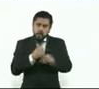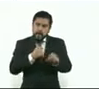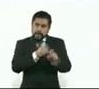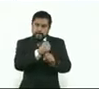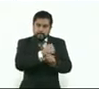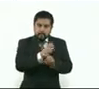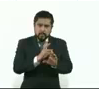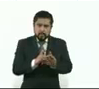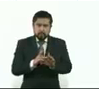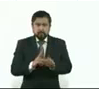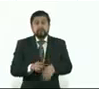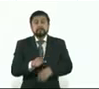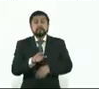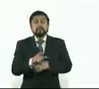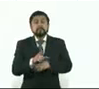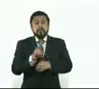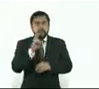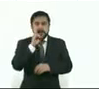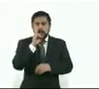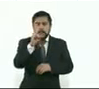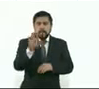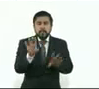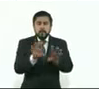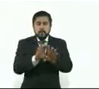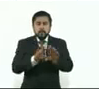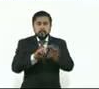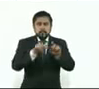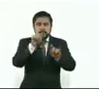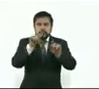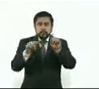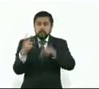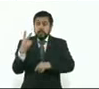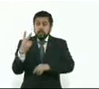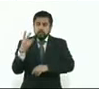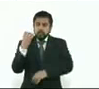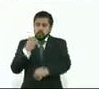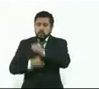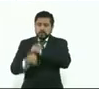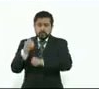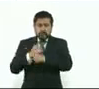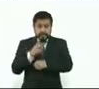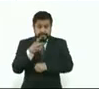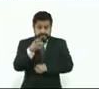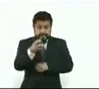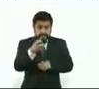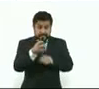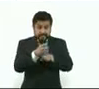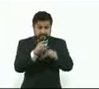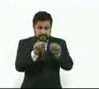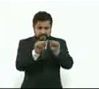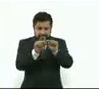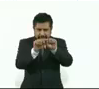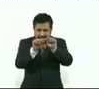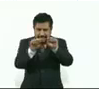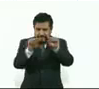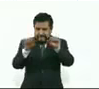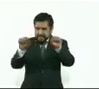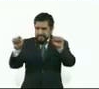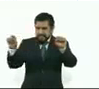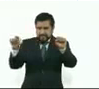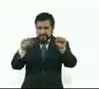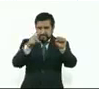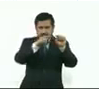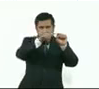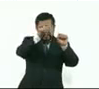conjunto de los comportamientos registrados en los últimos dos años y pusiéramos esa línea trazada a lo largo de los últimos 18